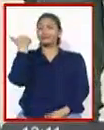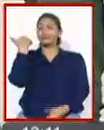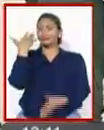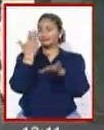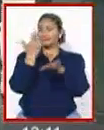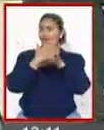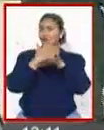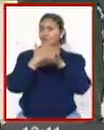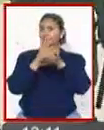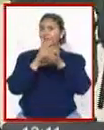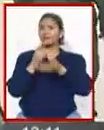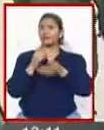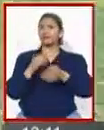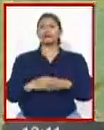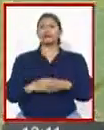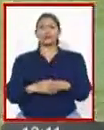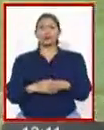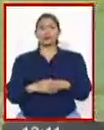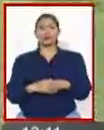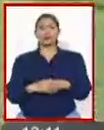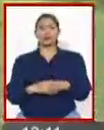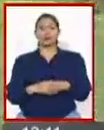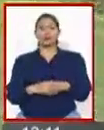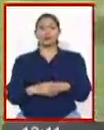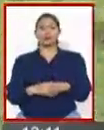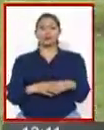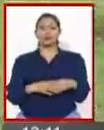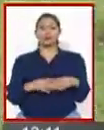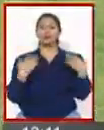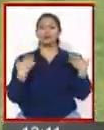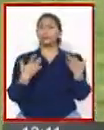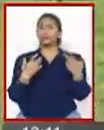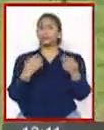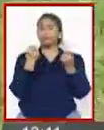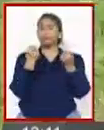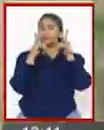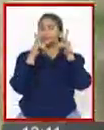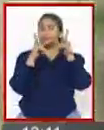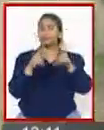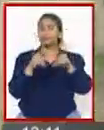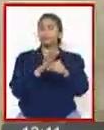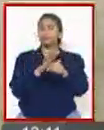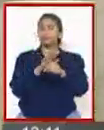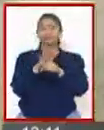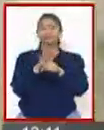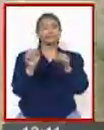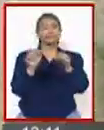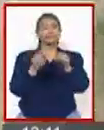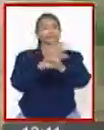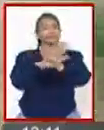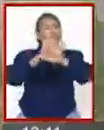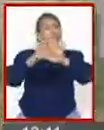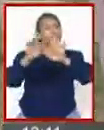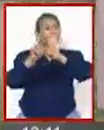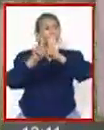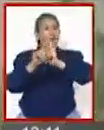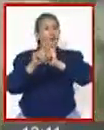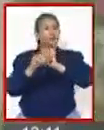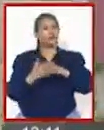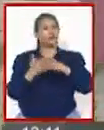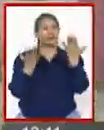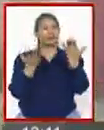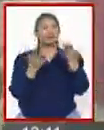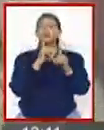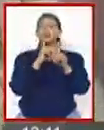que ha sido demandado por la autoridad competente para justamente retirar a muchos vecinos que han estado ocupando terrenos en forma ilegal. Existe